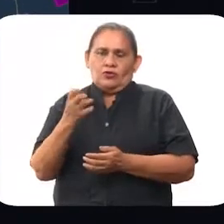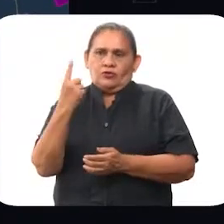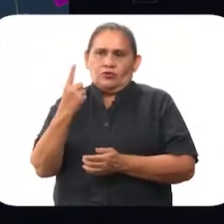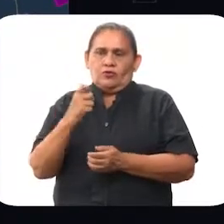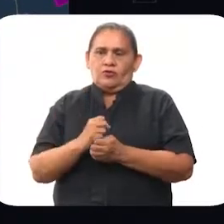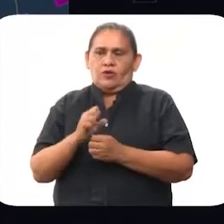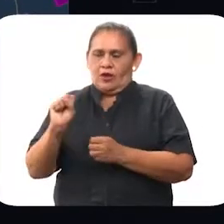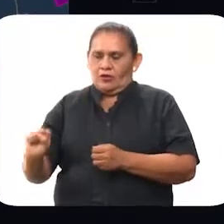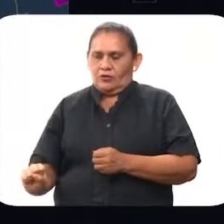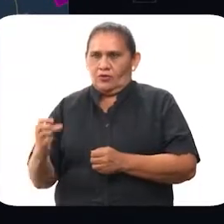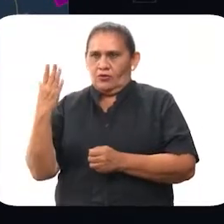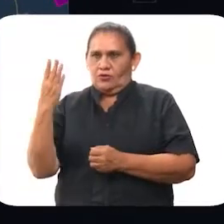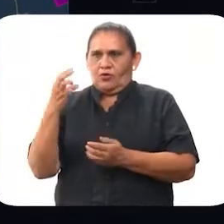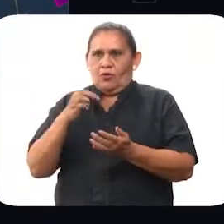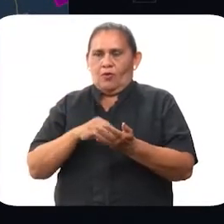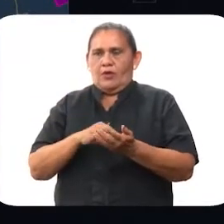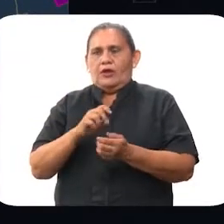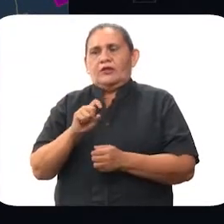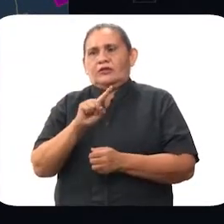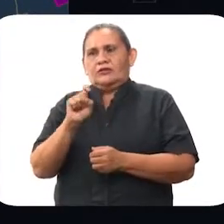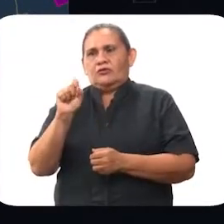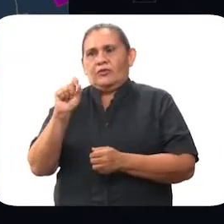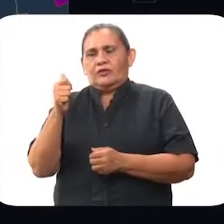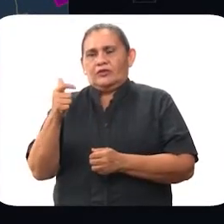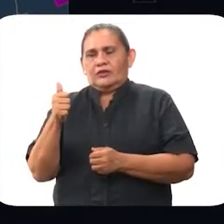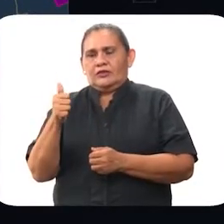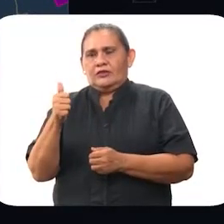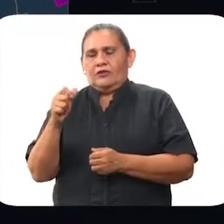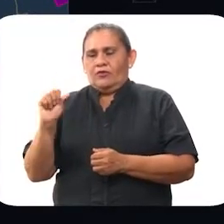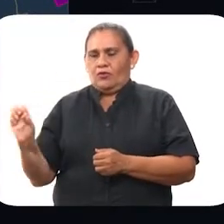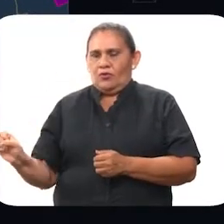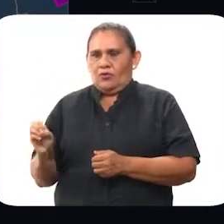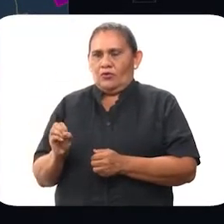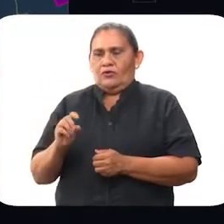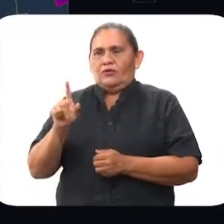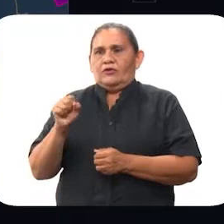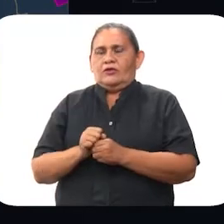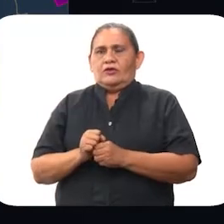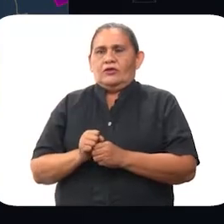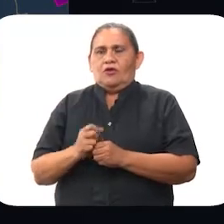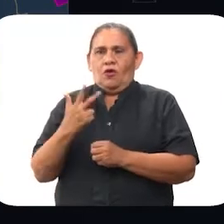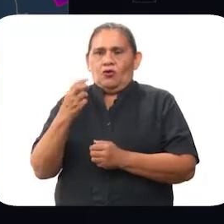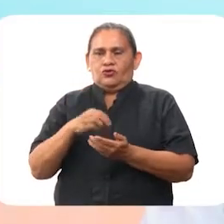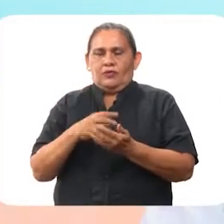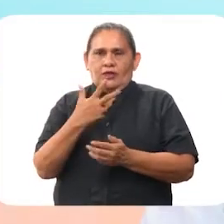en la zona sur 5.226 y en la zona poniente 8.562.